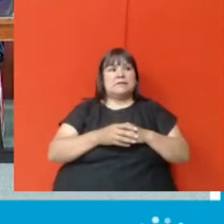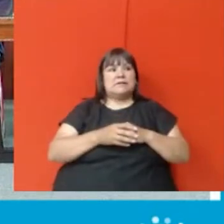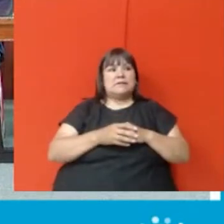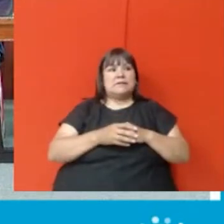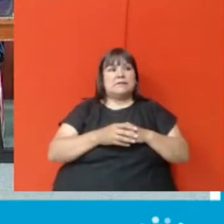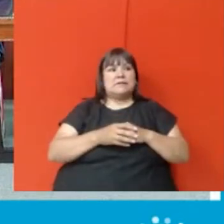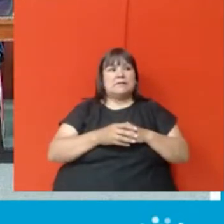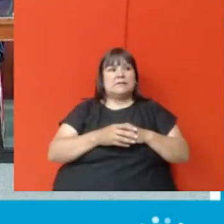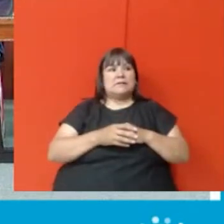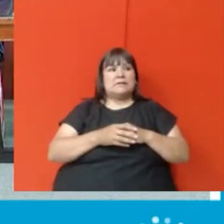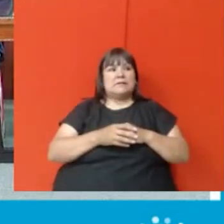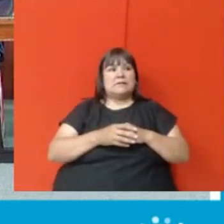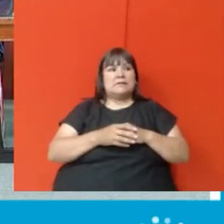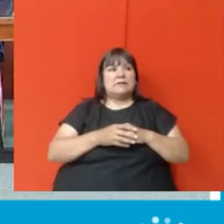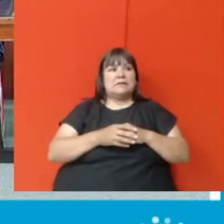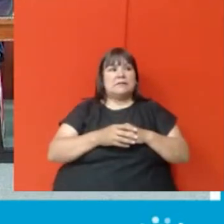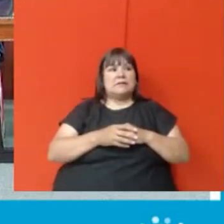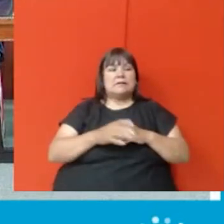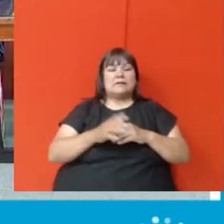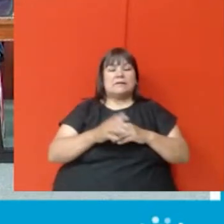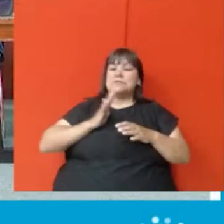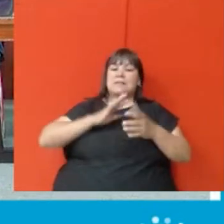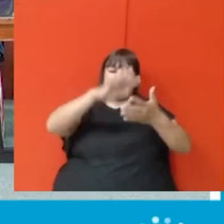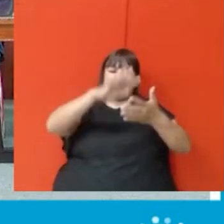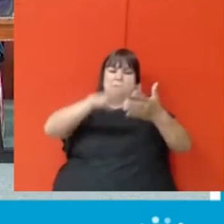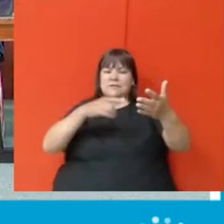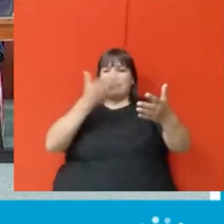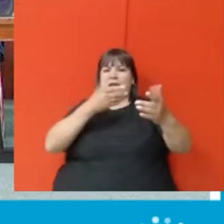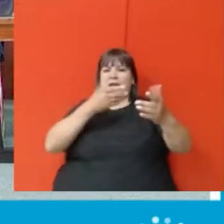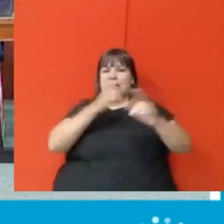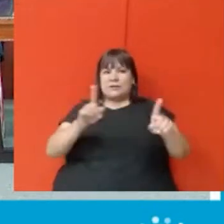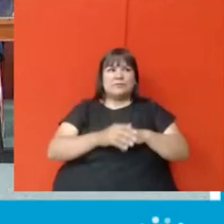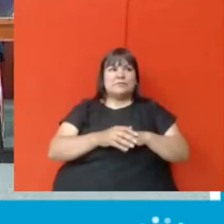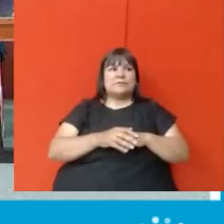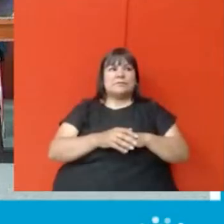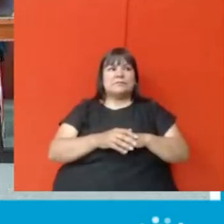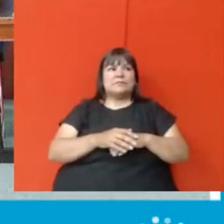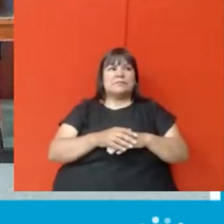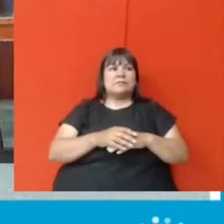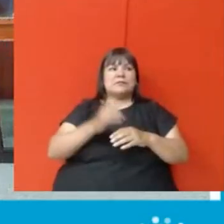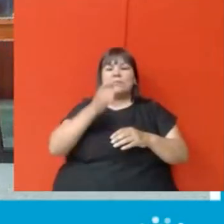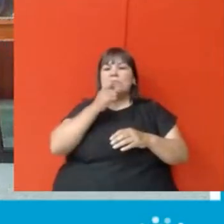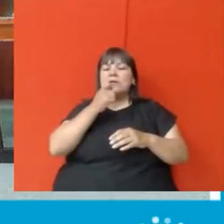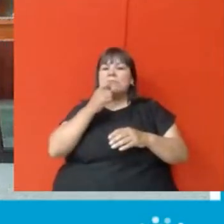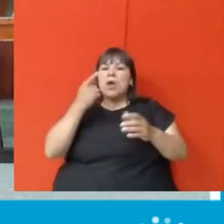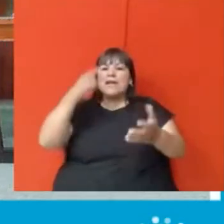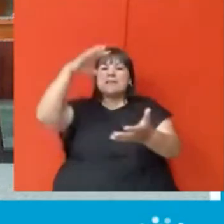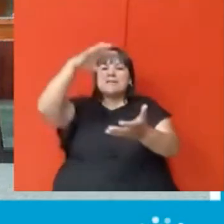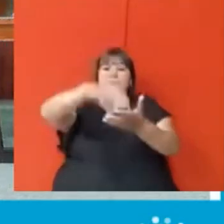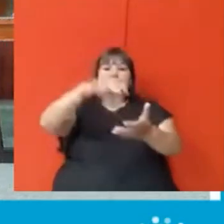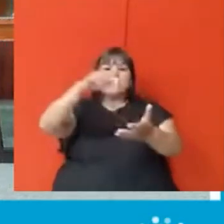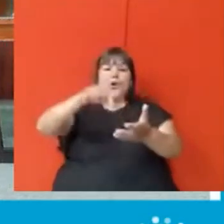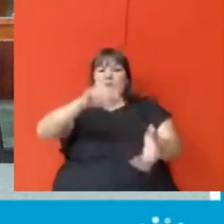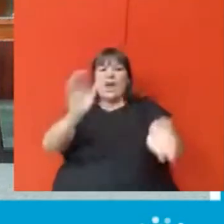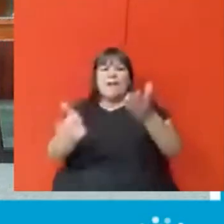¿Qué es el abuso institucional? ¿A qué se refiere abuso institucional? Se refiere a cualquier tipo de abuso,